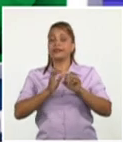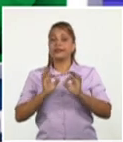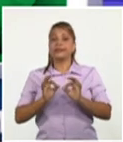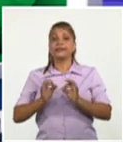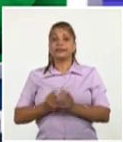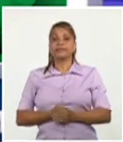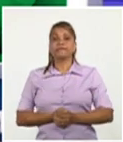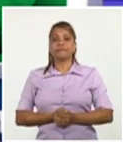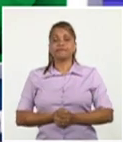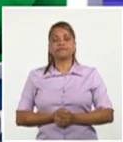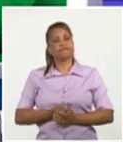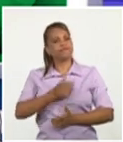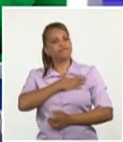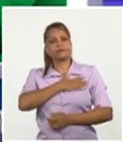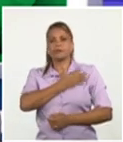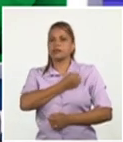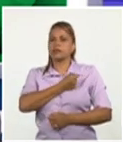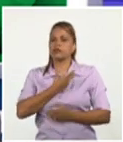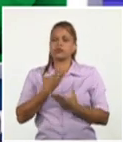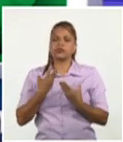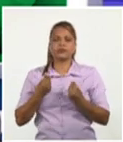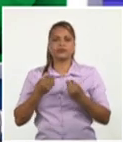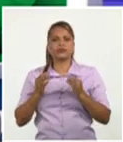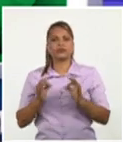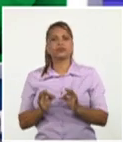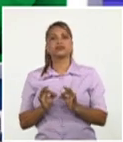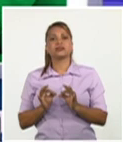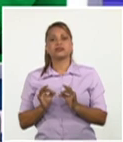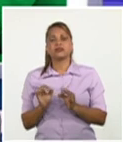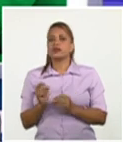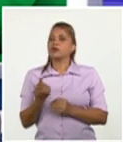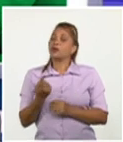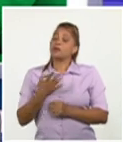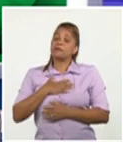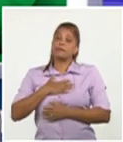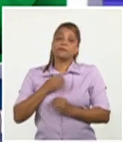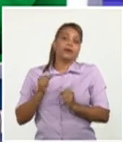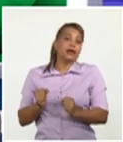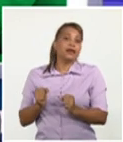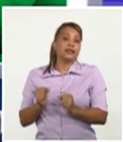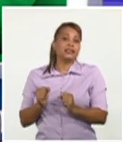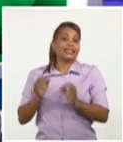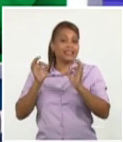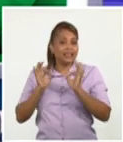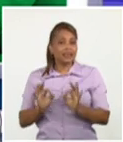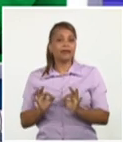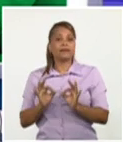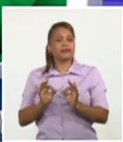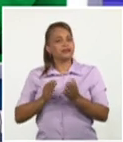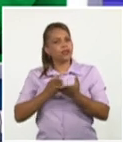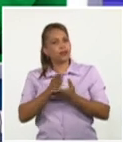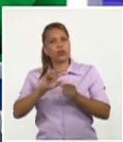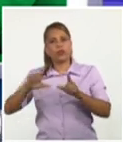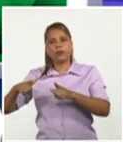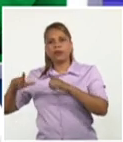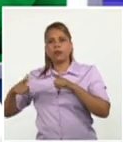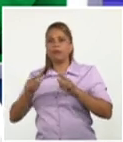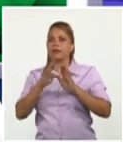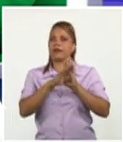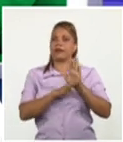lo lamentamos mucho. Y solo nos queda, bueno, pues realmente seguir cumpliendo con todas las